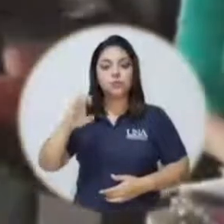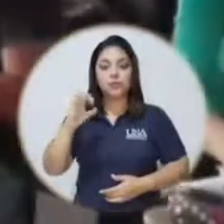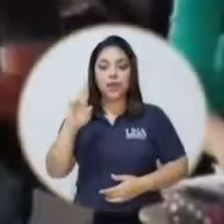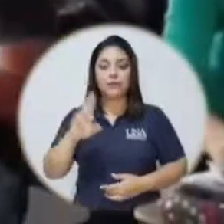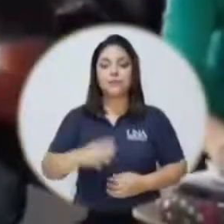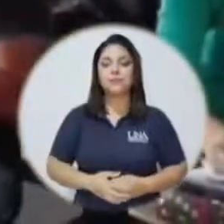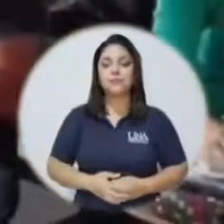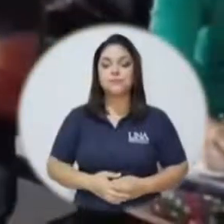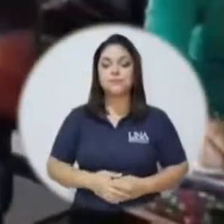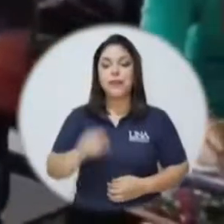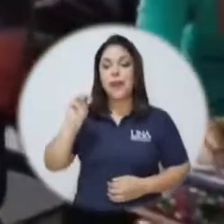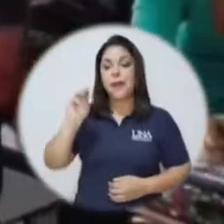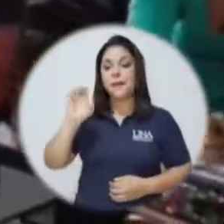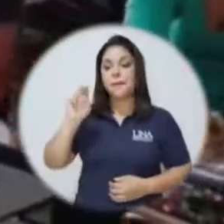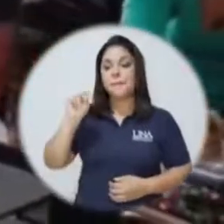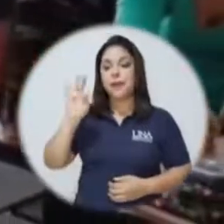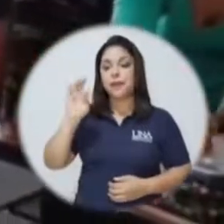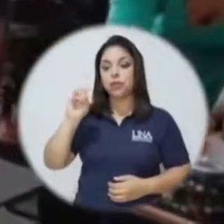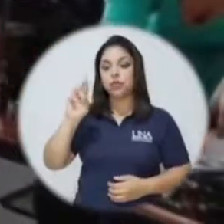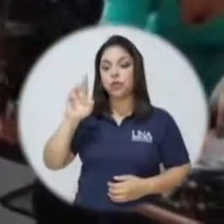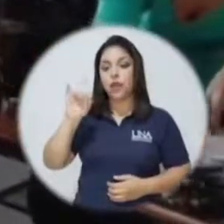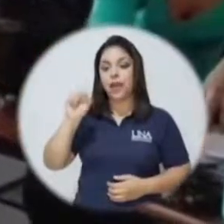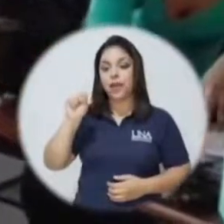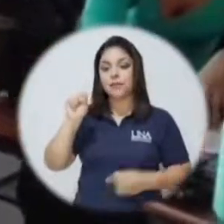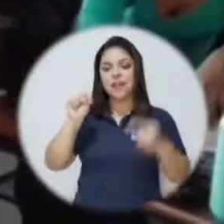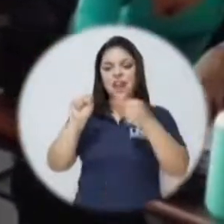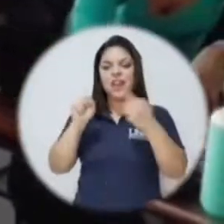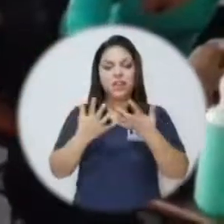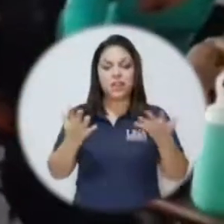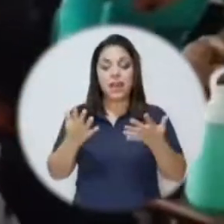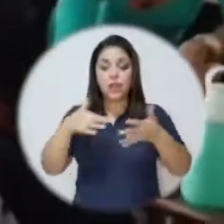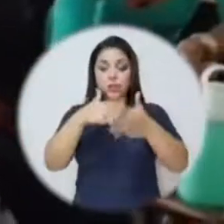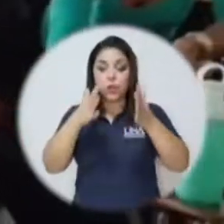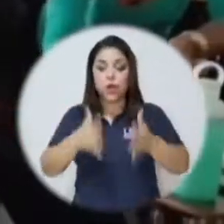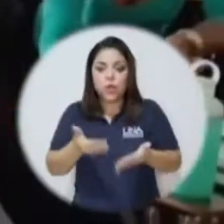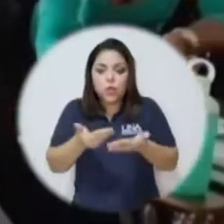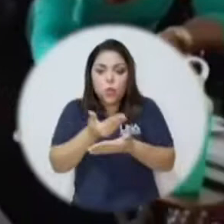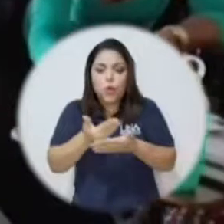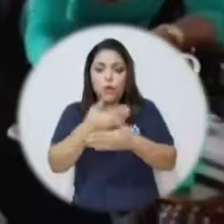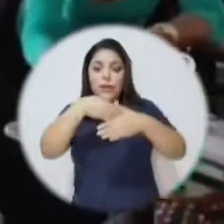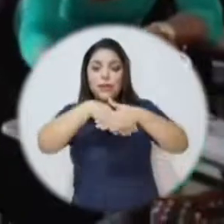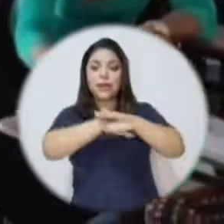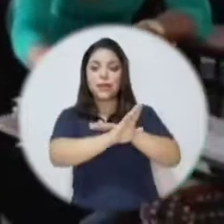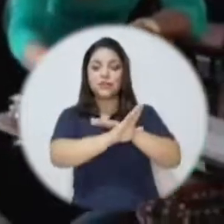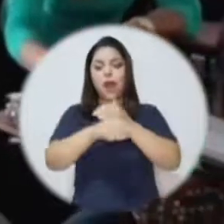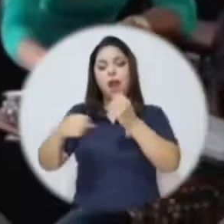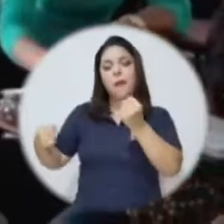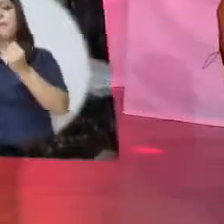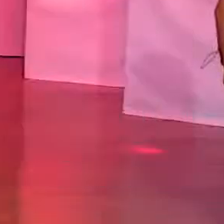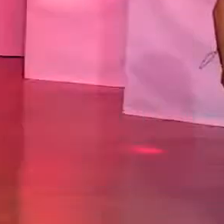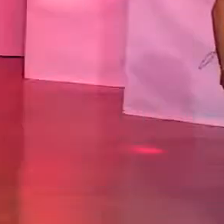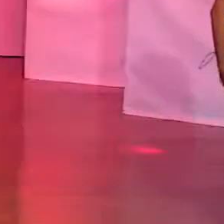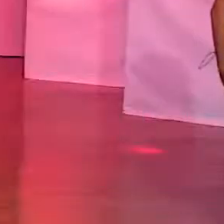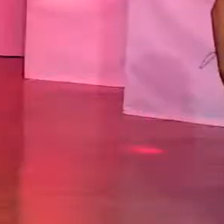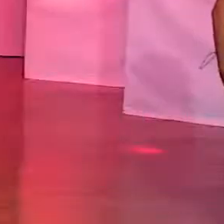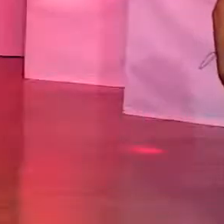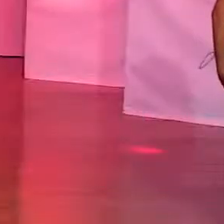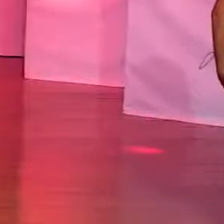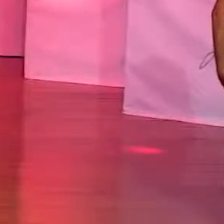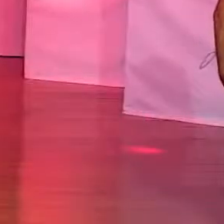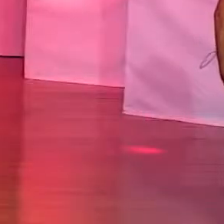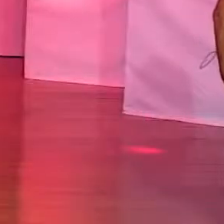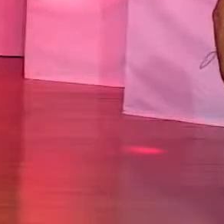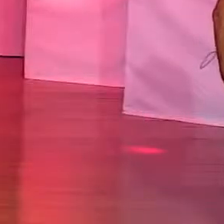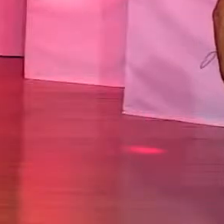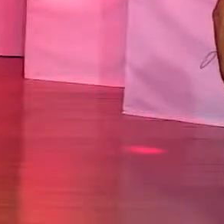www.tuaprendizaje.una.ac.cr. Mentorías. En estas, los estudiantes de nuevo ingreso reciben apoyo por parte de estudiantes avanzados en